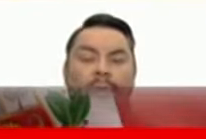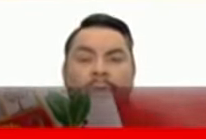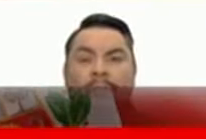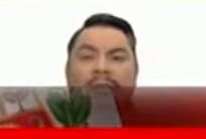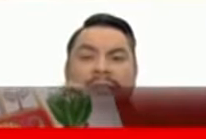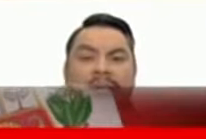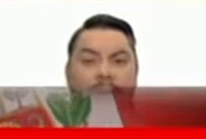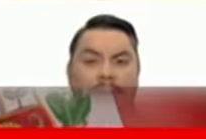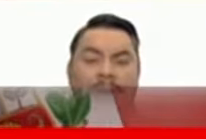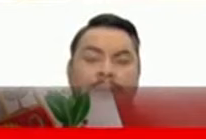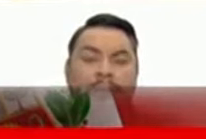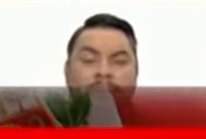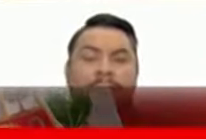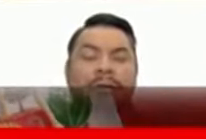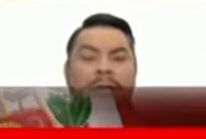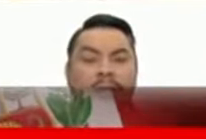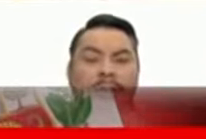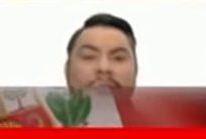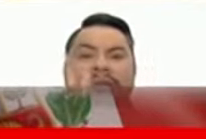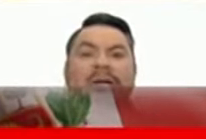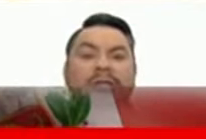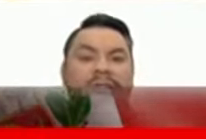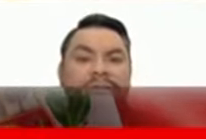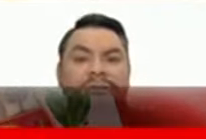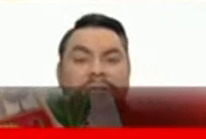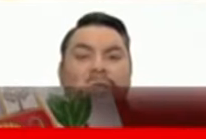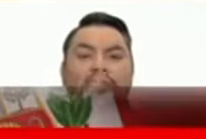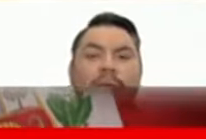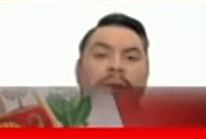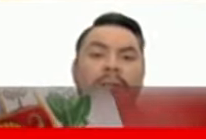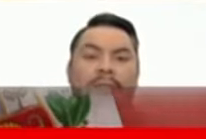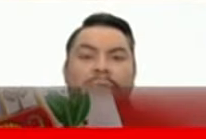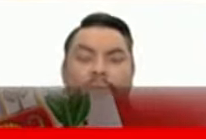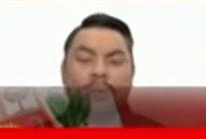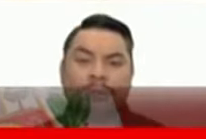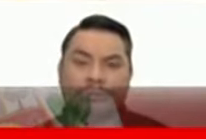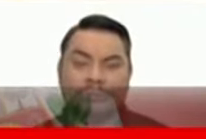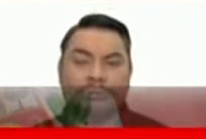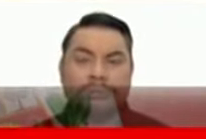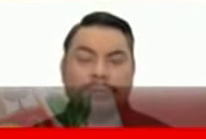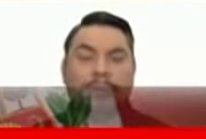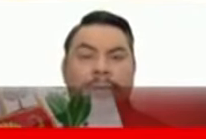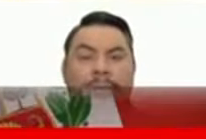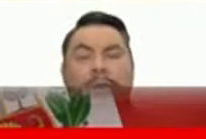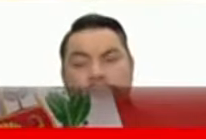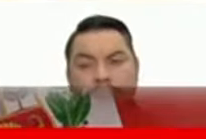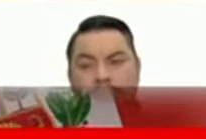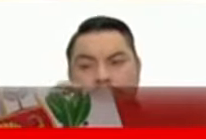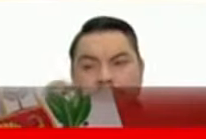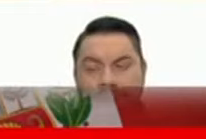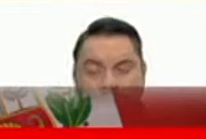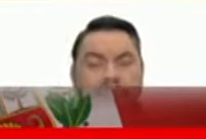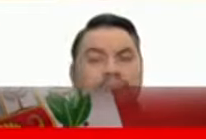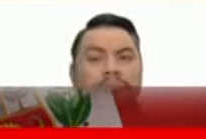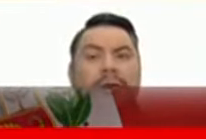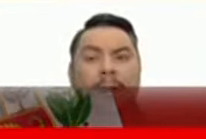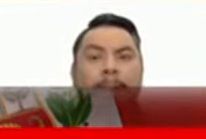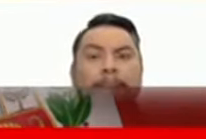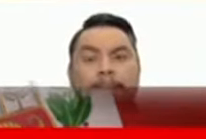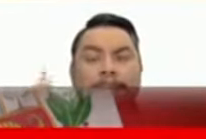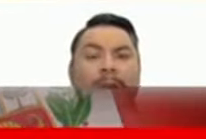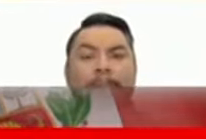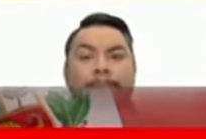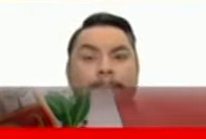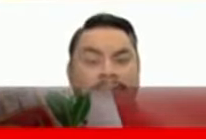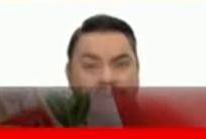192-2024-PCM. Lima, 3 de septiembre del 2024. Vista la propuesta del señor Presidente del